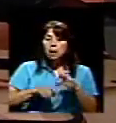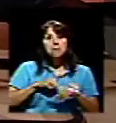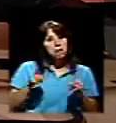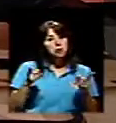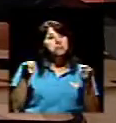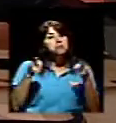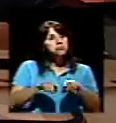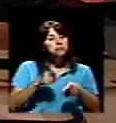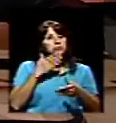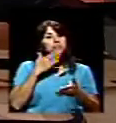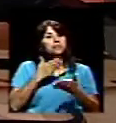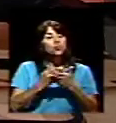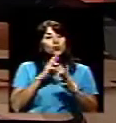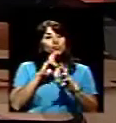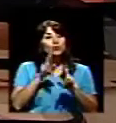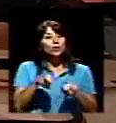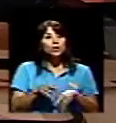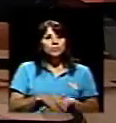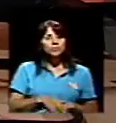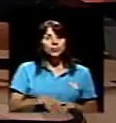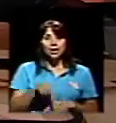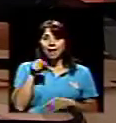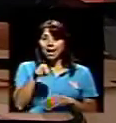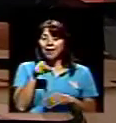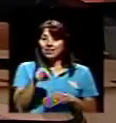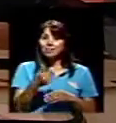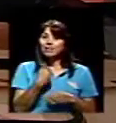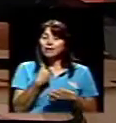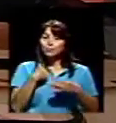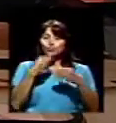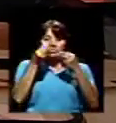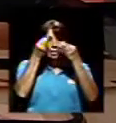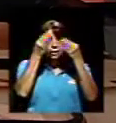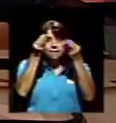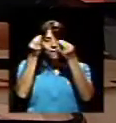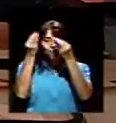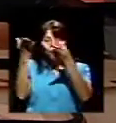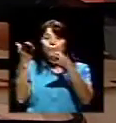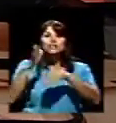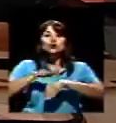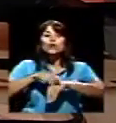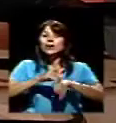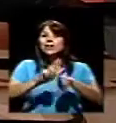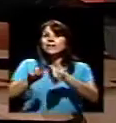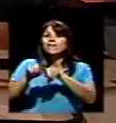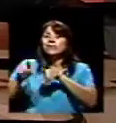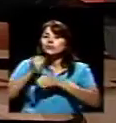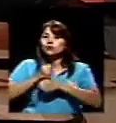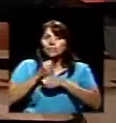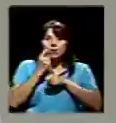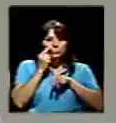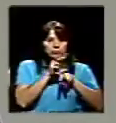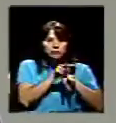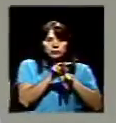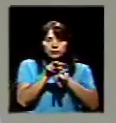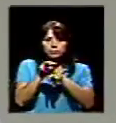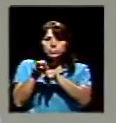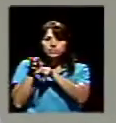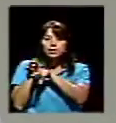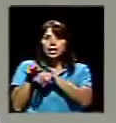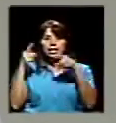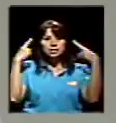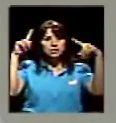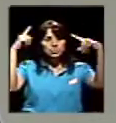aquí los informes que tenemos de las intervenciones que hemos realizado han sido exitosas, hemos tenido